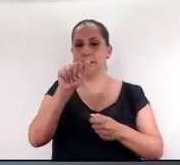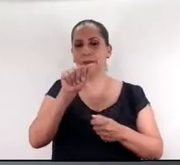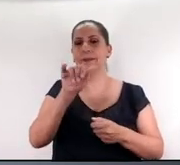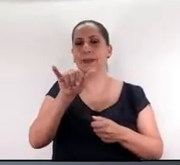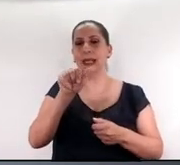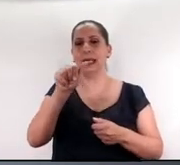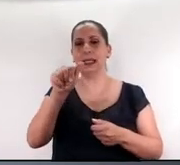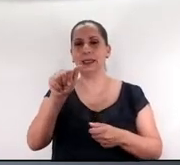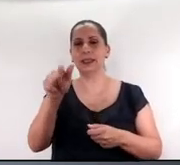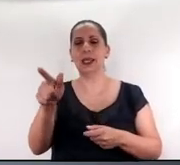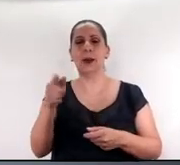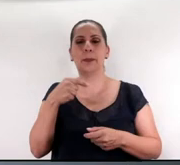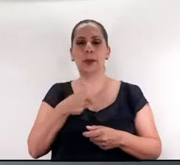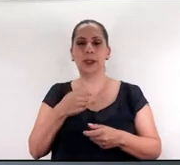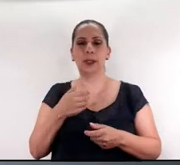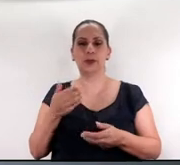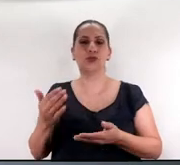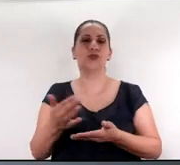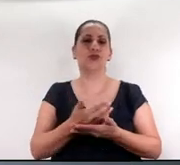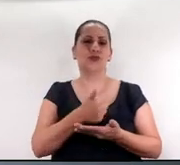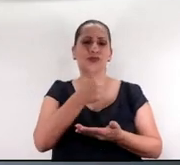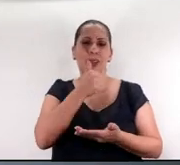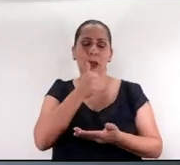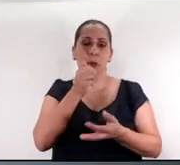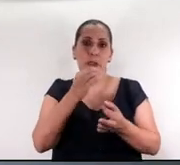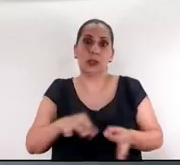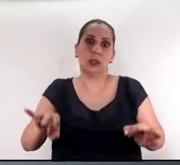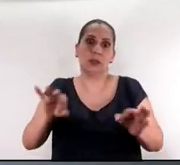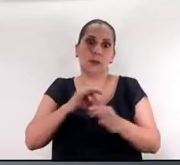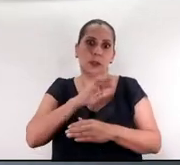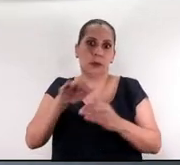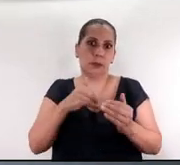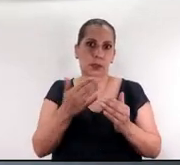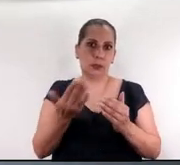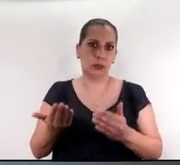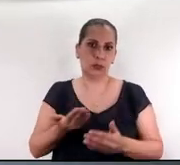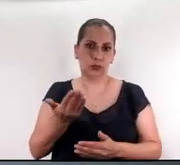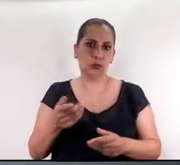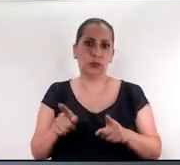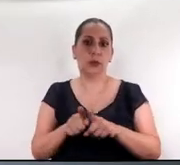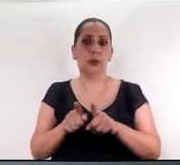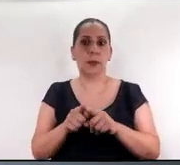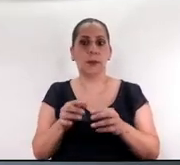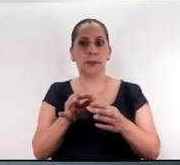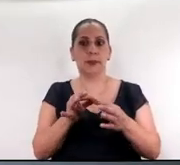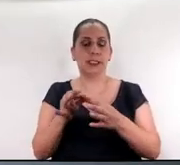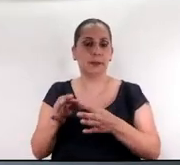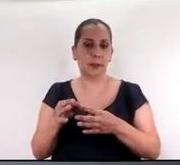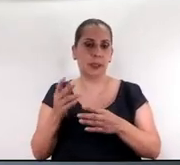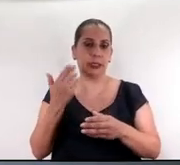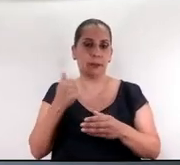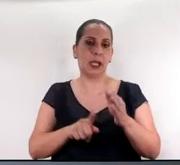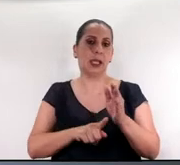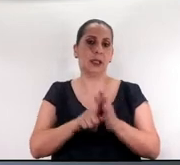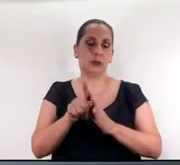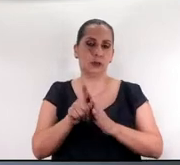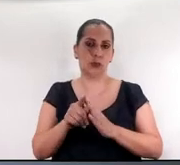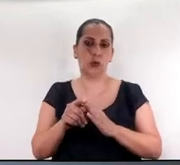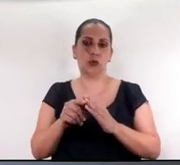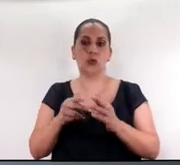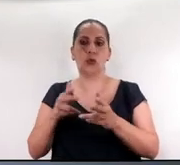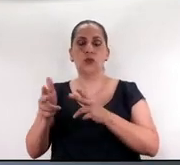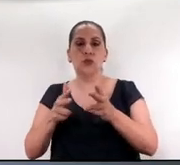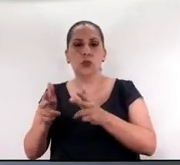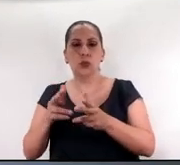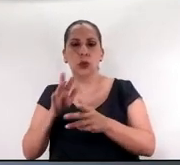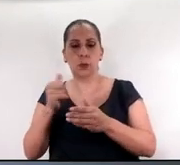porque es un recurso indispensable para todos nosotros, pero especialmente en ese sector que nos encontramos para el desarrollo inmobiliario, el crecimiento